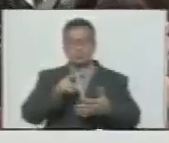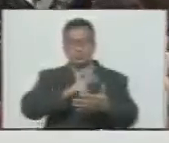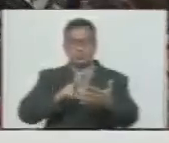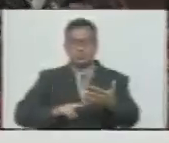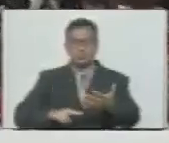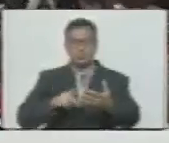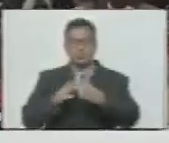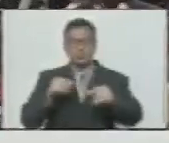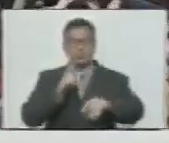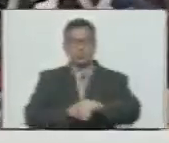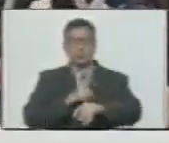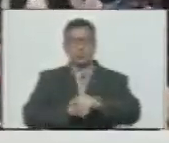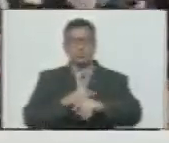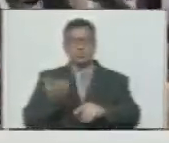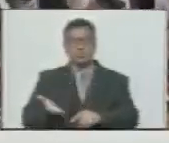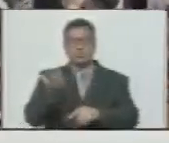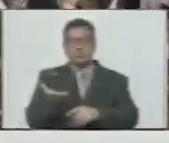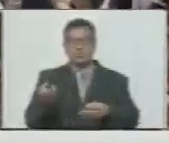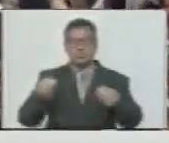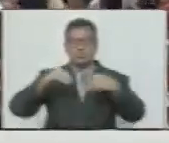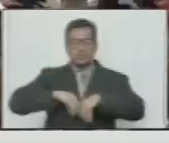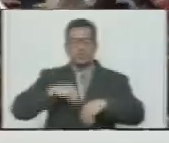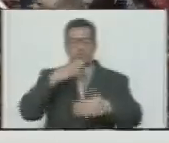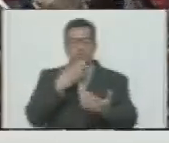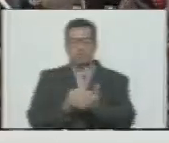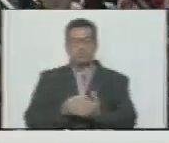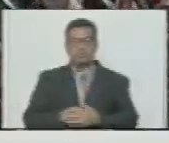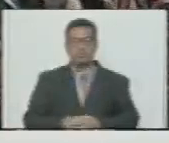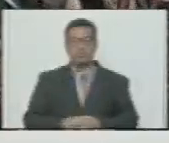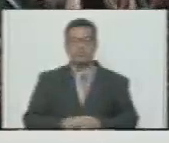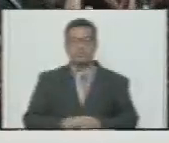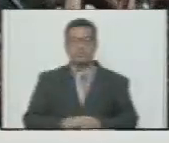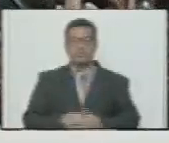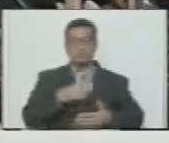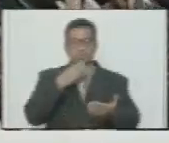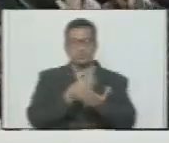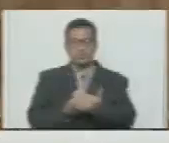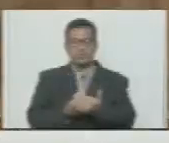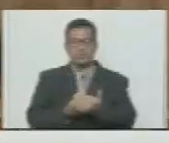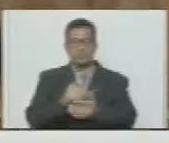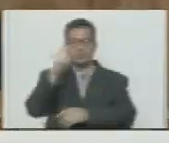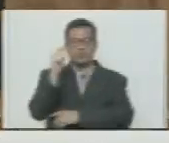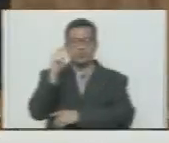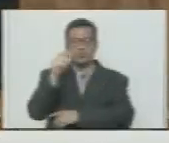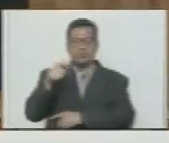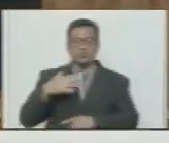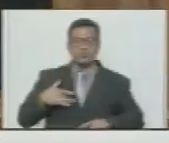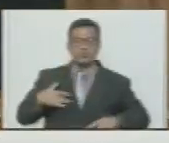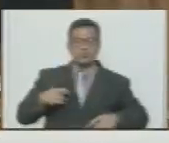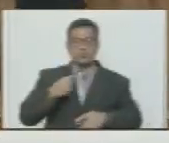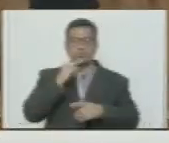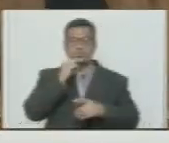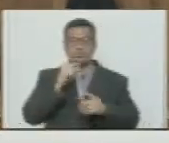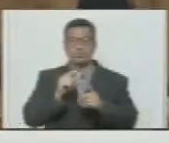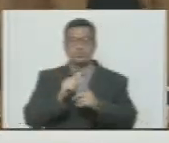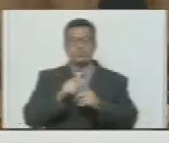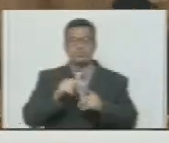que dé la lectura en su momento de este importante acuerdo. Gracias. Muchas gracias, diputado, por sus sentidas